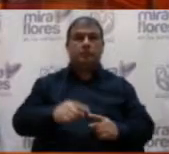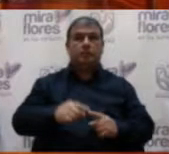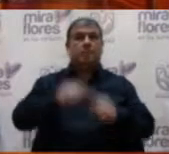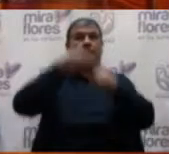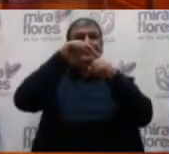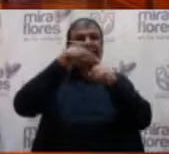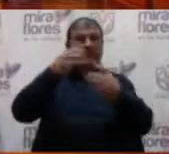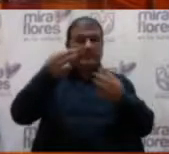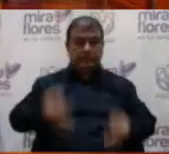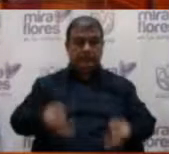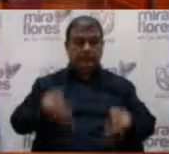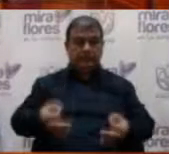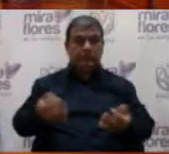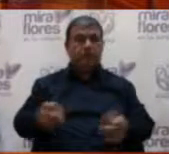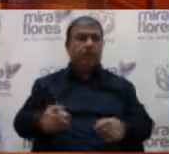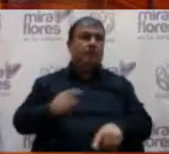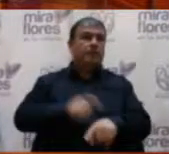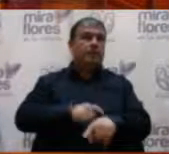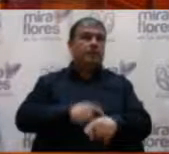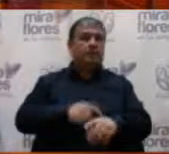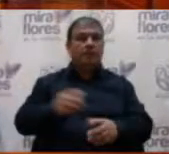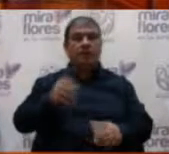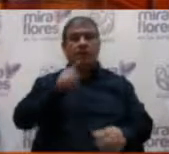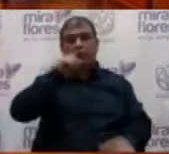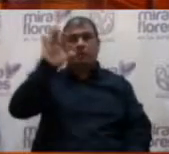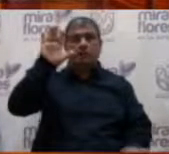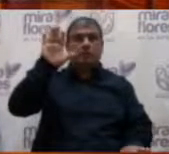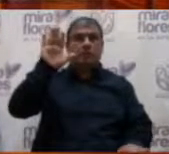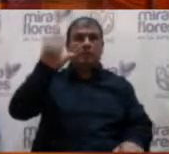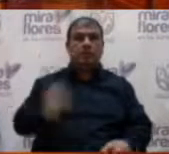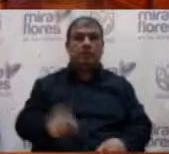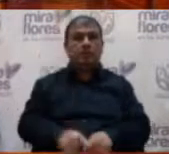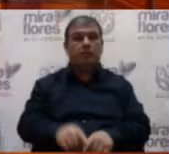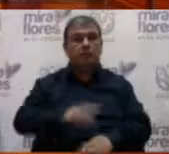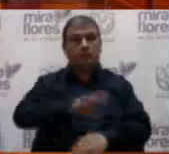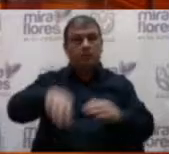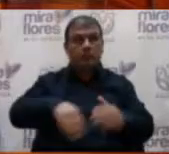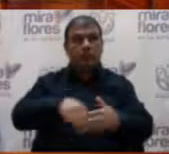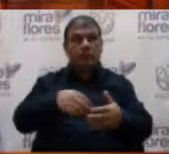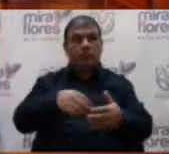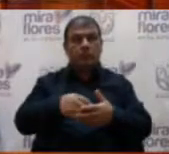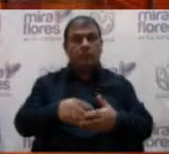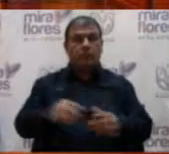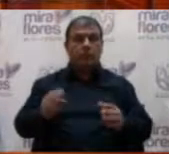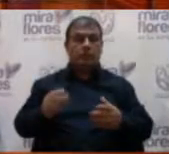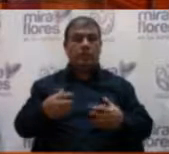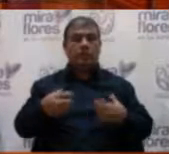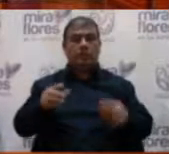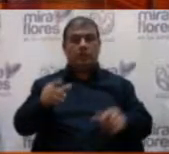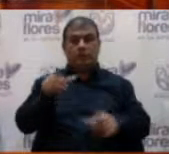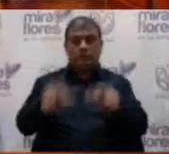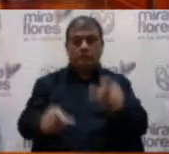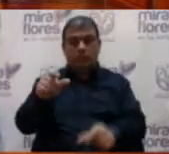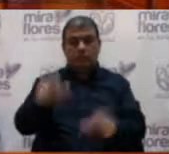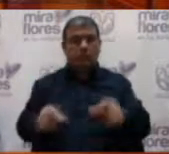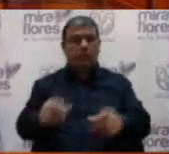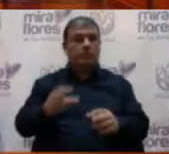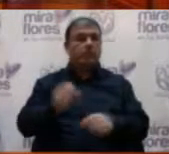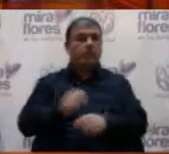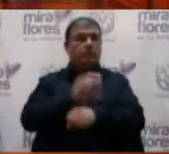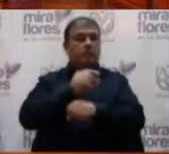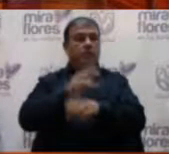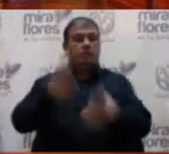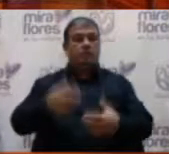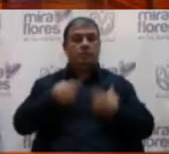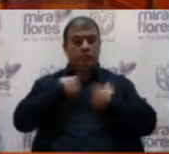especial esta incorporación, en el momento propio de la juramentación. Por eso es que todos los miembros del Consejo hoy estamos con nuestras medallas